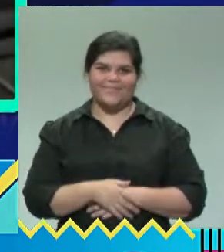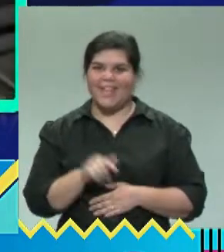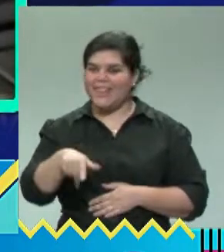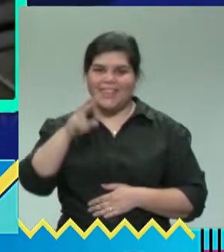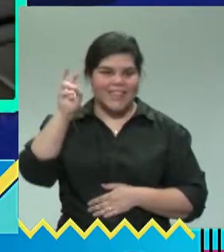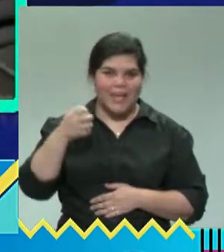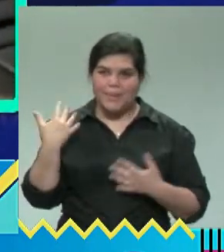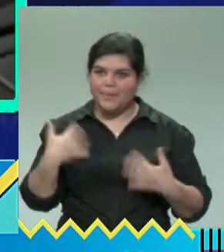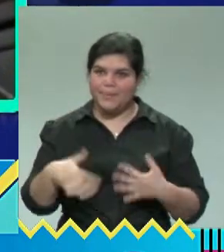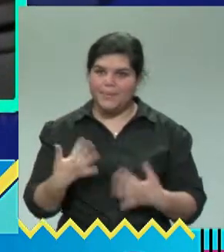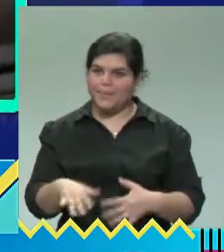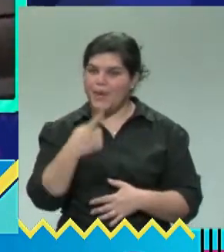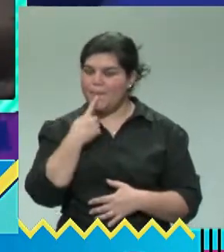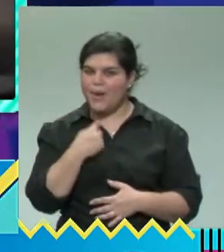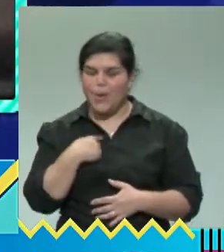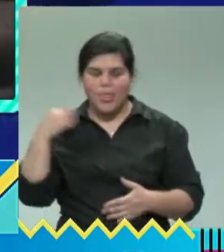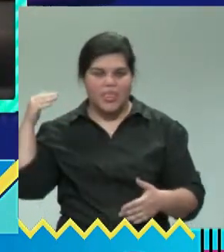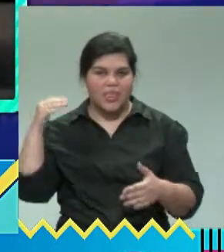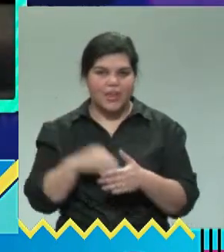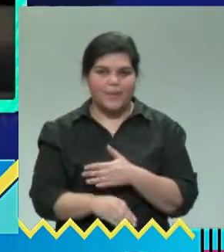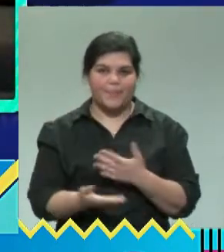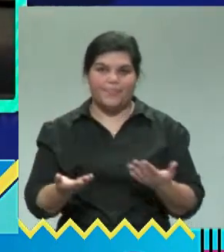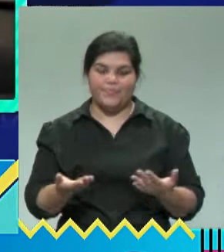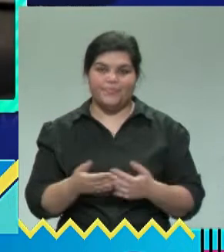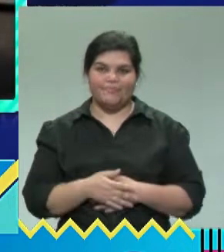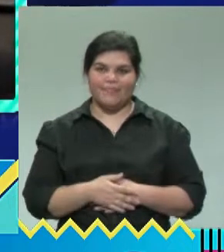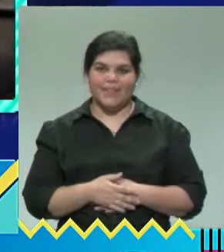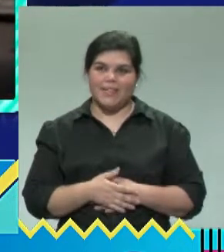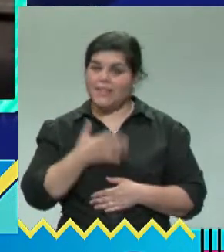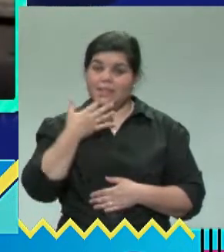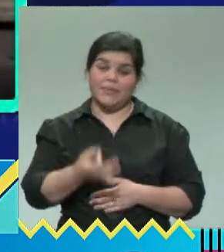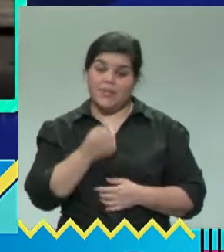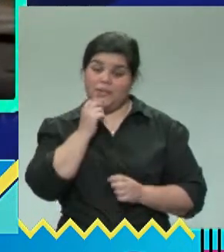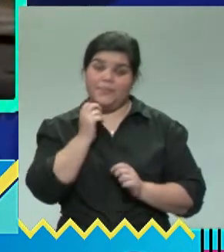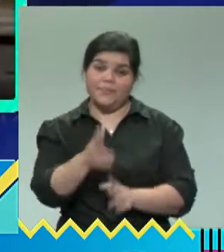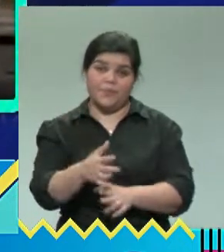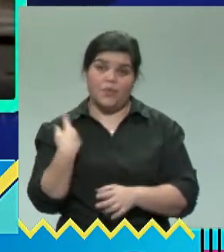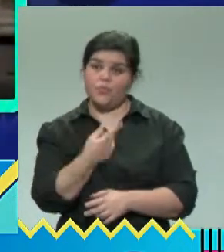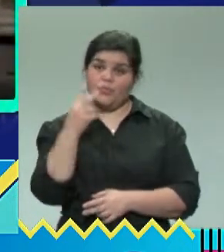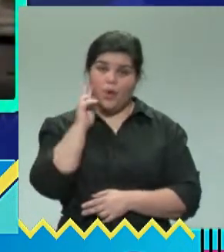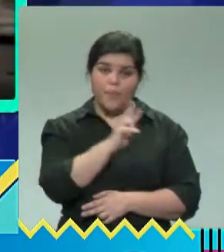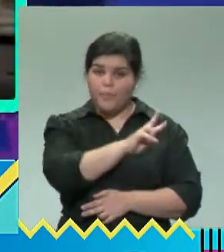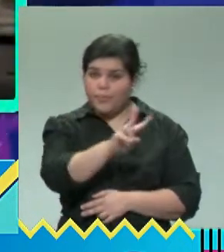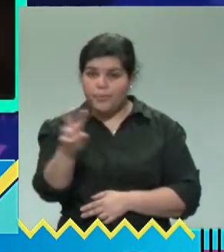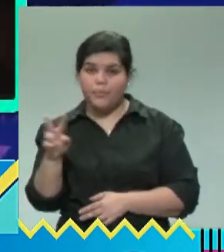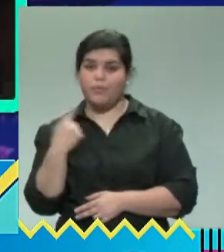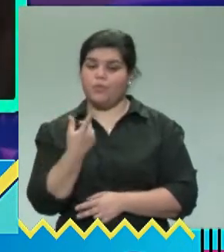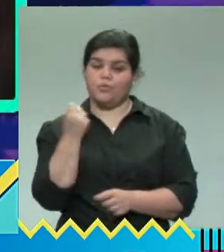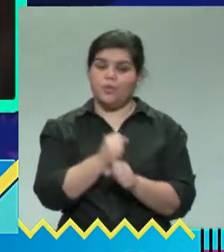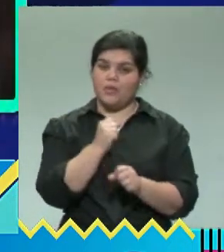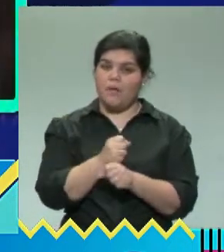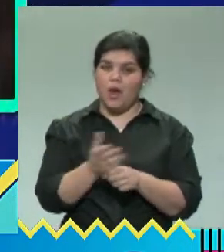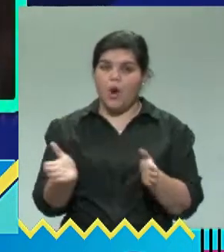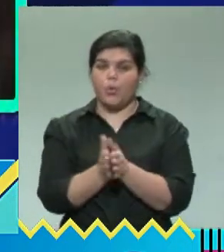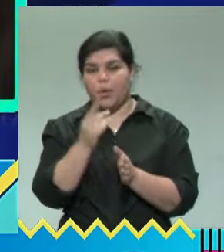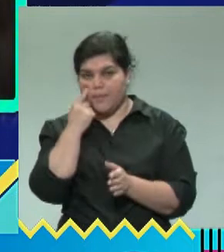claro, al hacer una pregunta tan profunda, bueno, tenemos que responder con lo que hemos visto y lo que hemos trabajado con los municipios